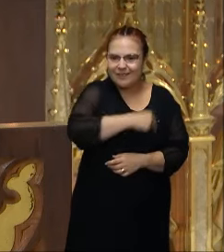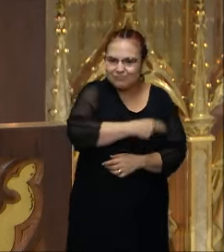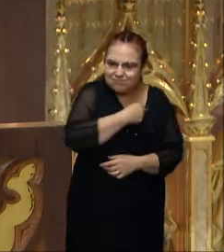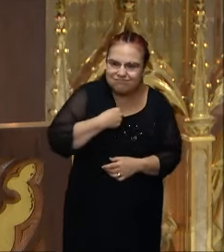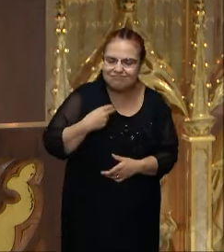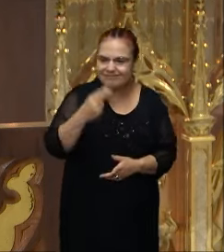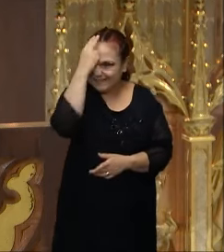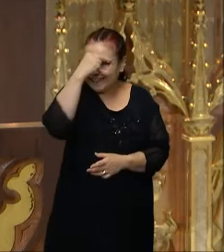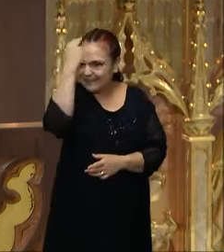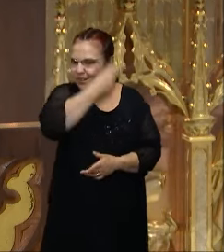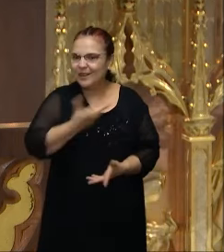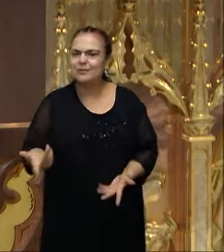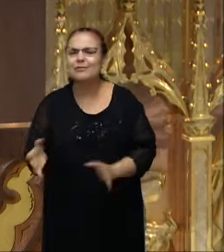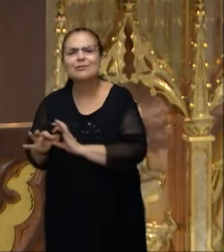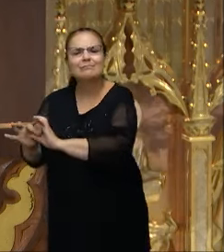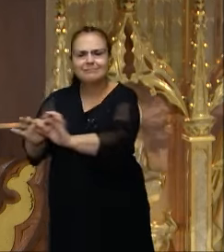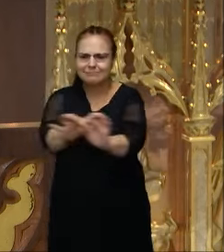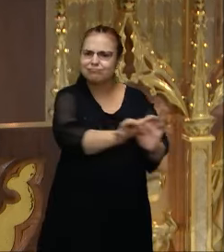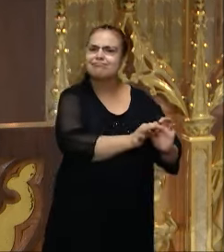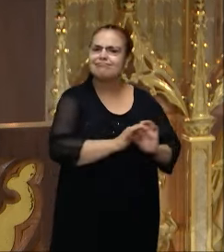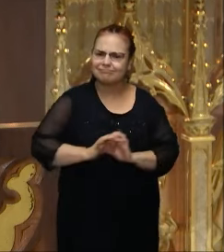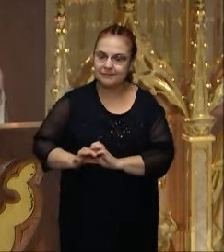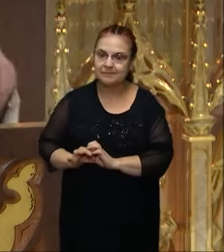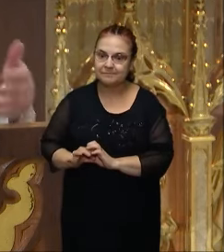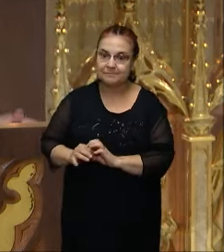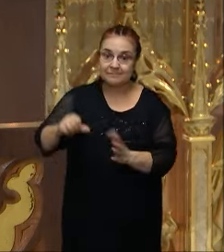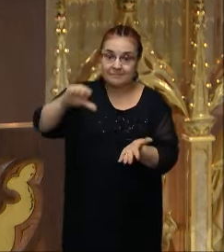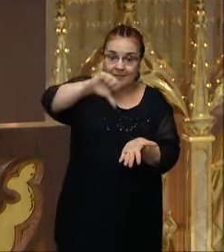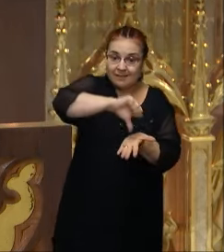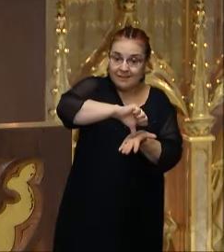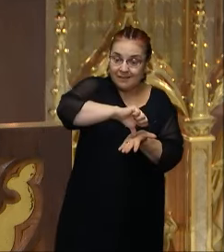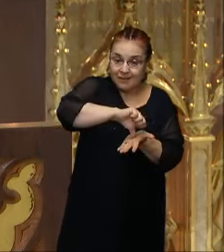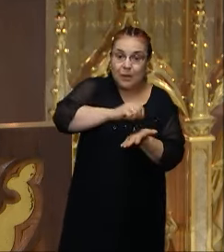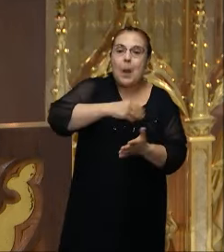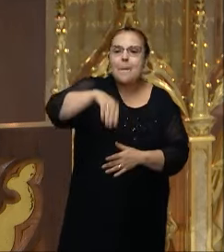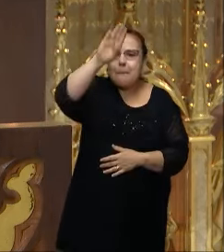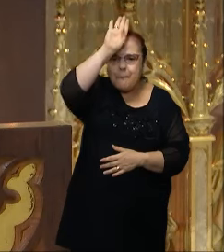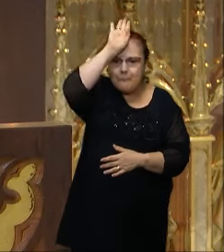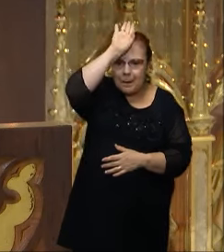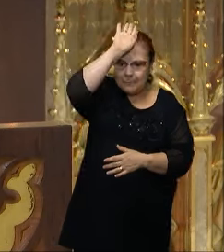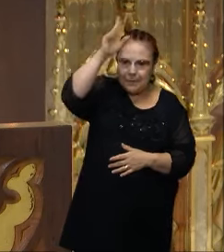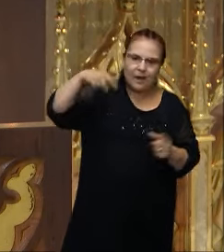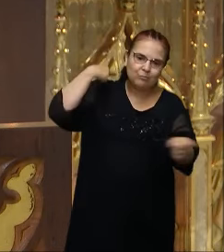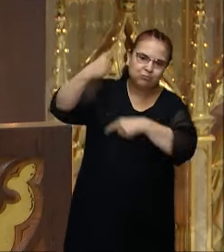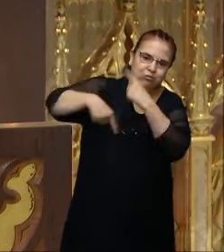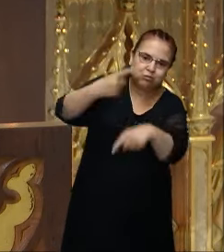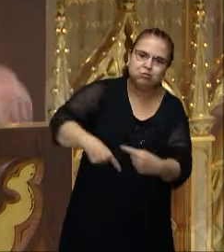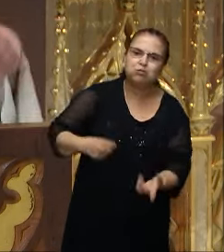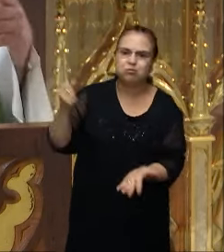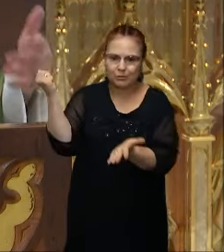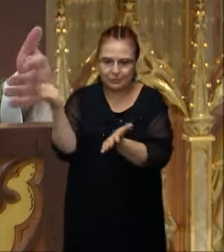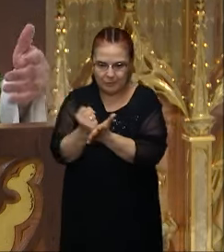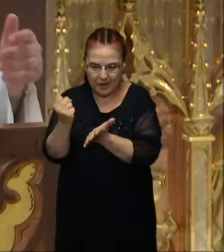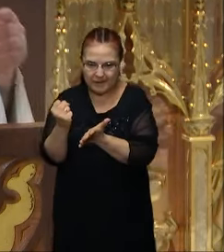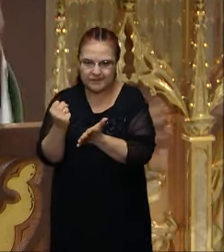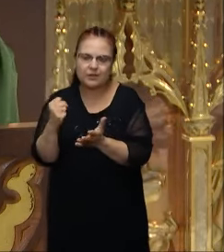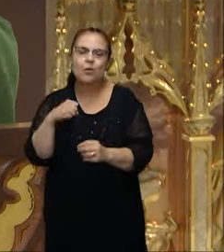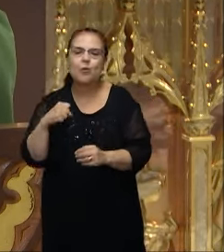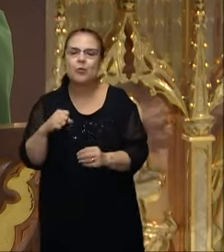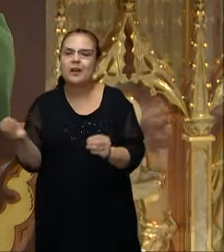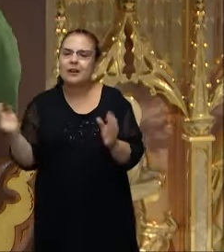No es algo que se centra solamente. Cada uno de los pontífices que hemos ido teniendo han ido marcando, según el Concilio